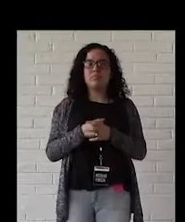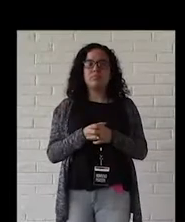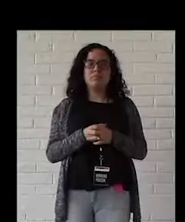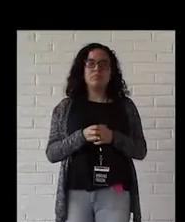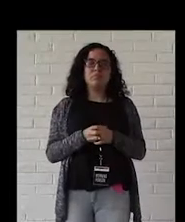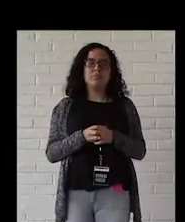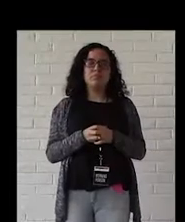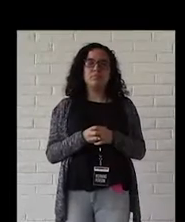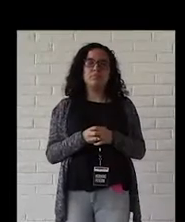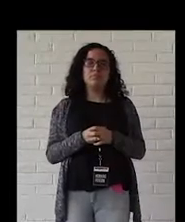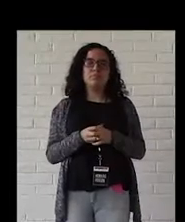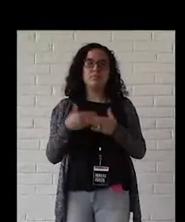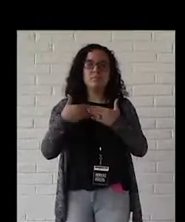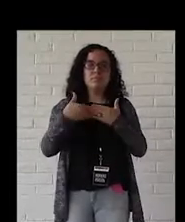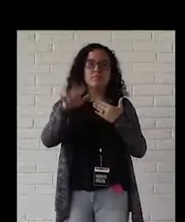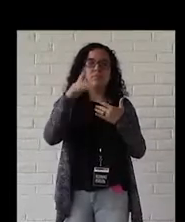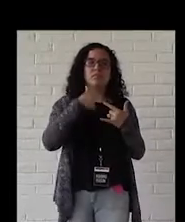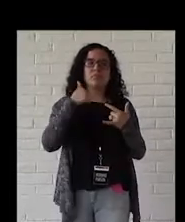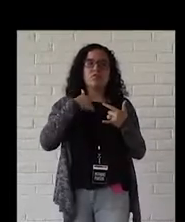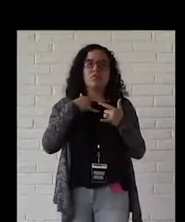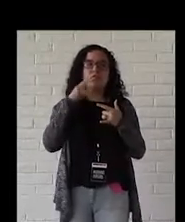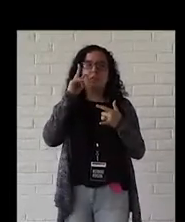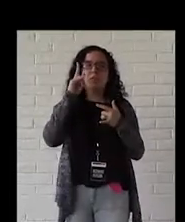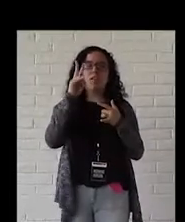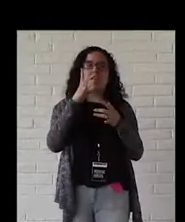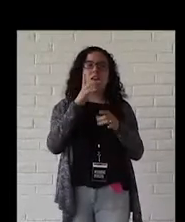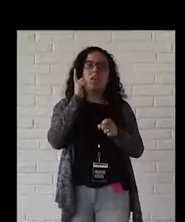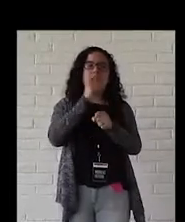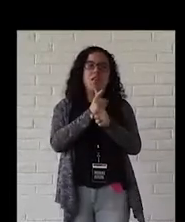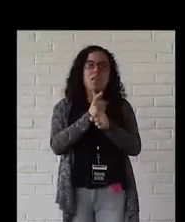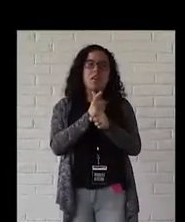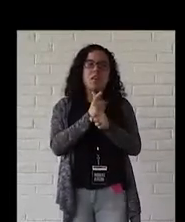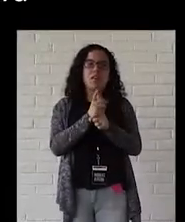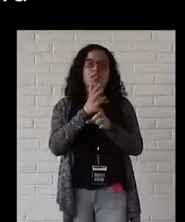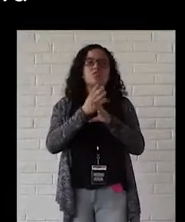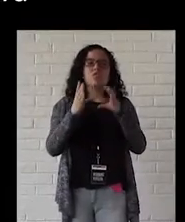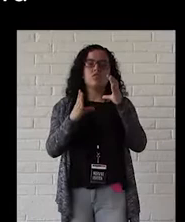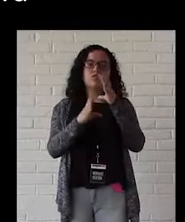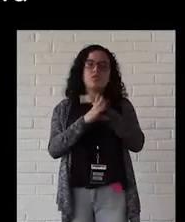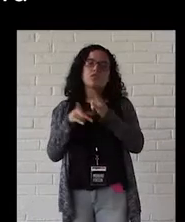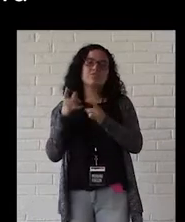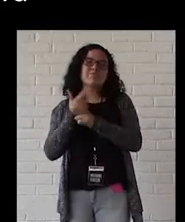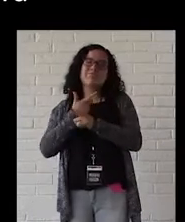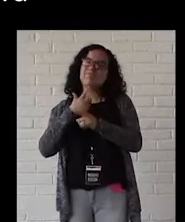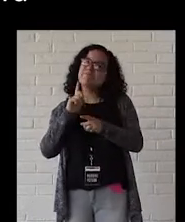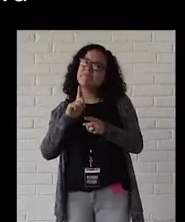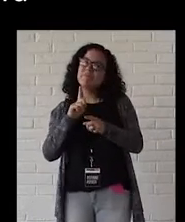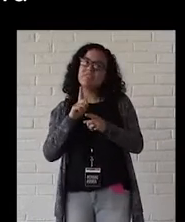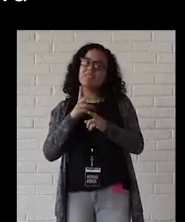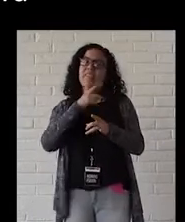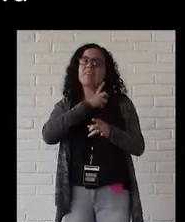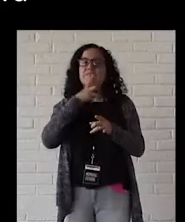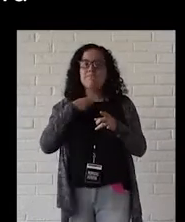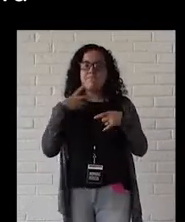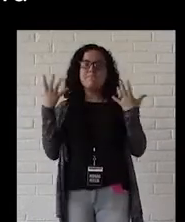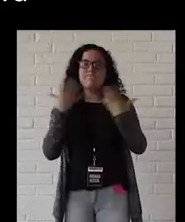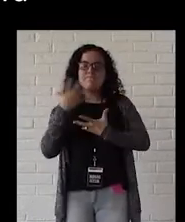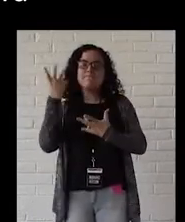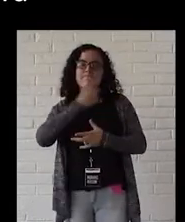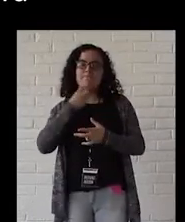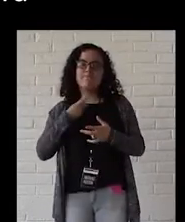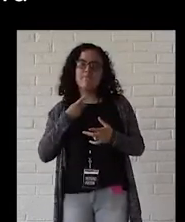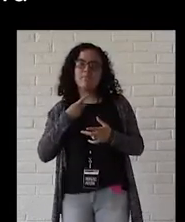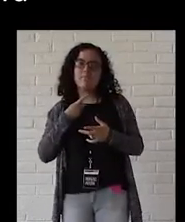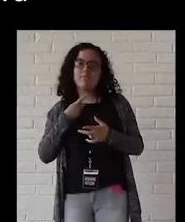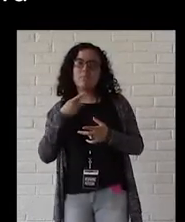Y más adelante, obviamente me di cuenta que claro que a veces sí tienes que hacer cosas que no te gustan, pero solo para darnos cuenta de lo que sí nos